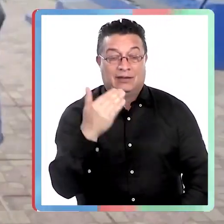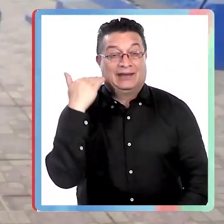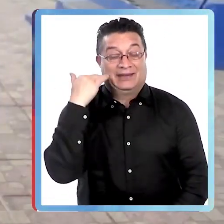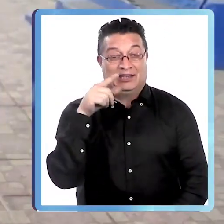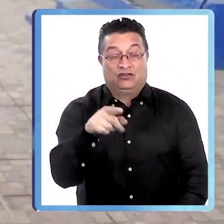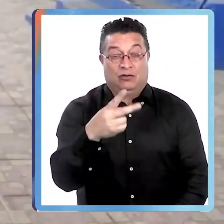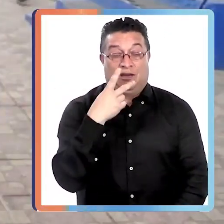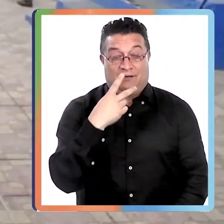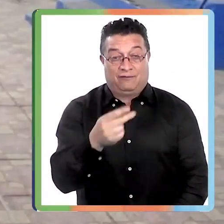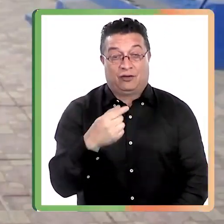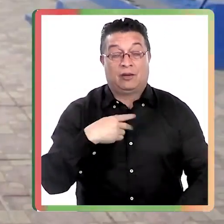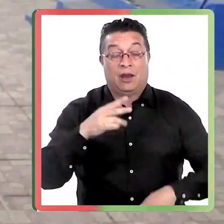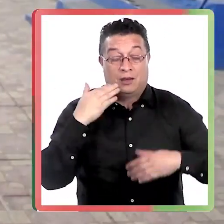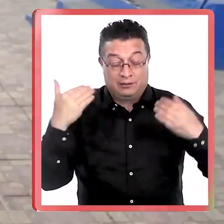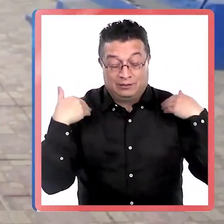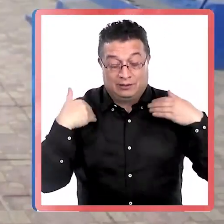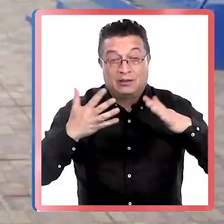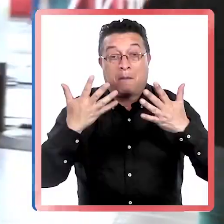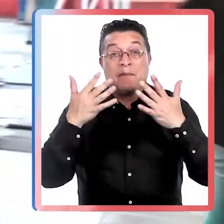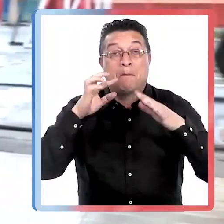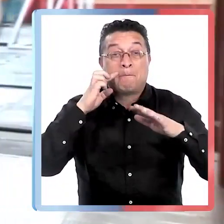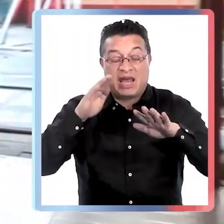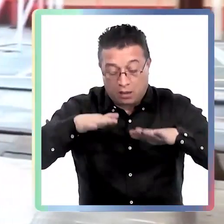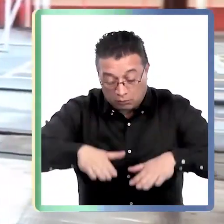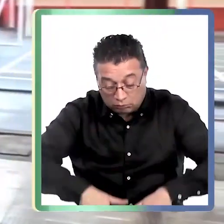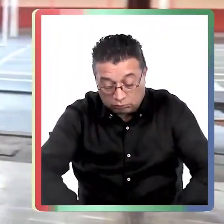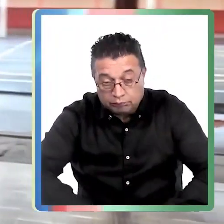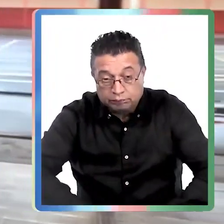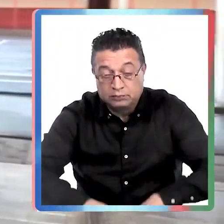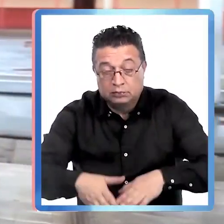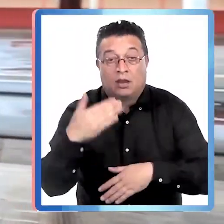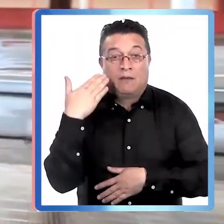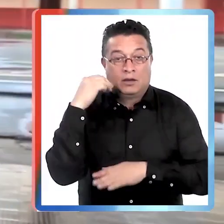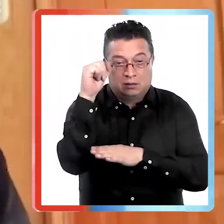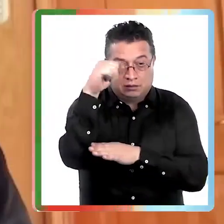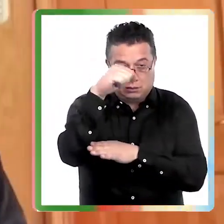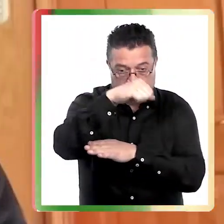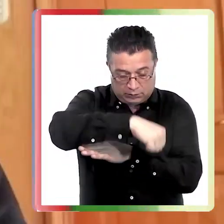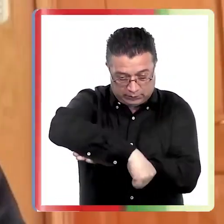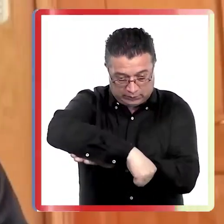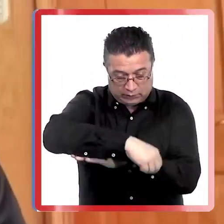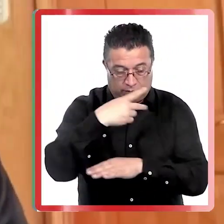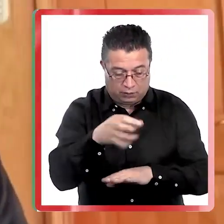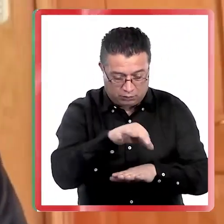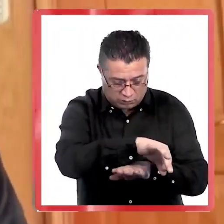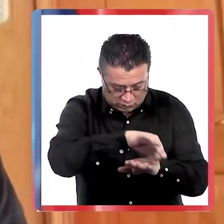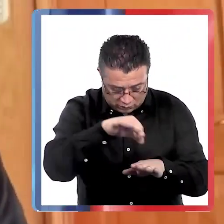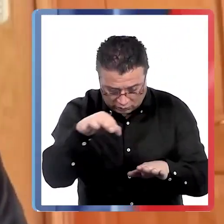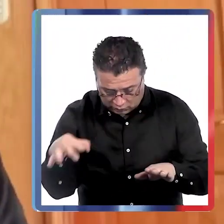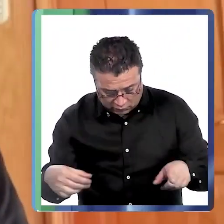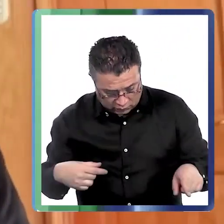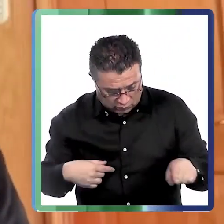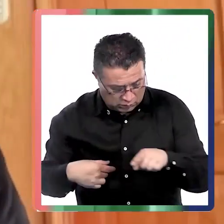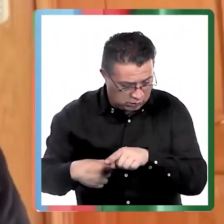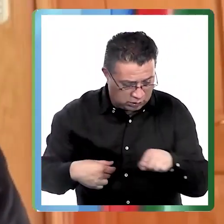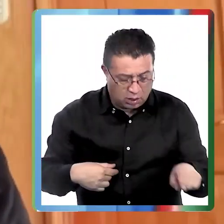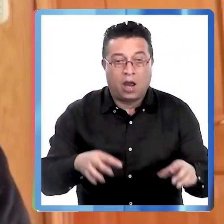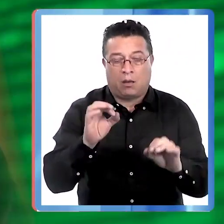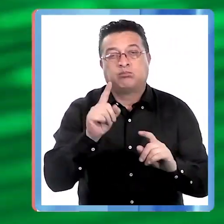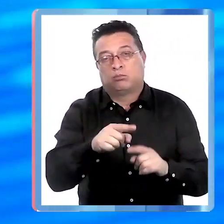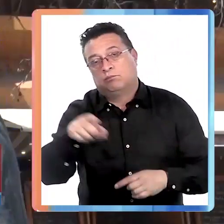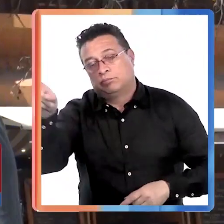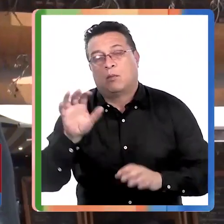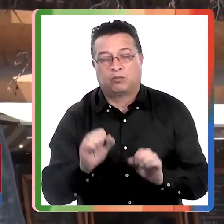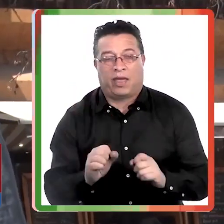los niños, por ejemplo, tocándose la punta de los pies, ahí se ve la jiba, digamos, y ellos también son capaces de derivar